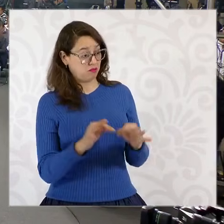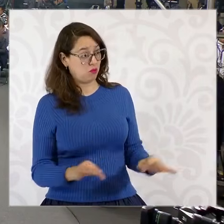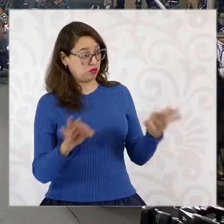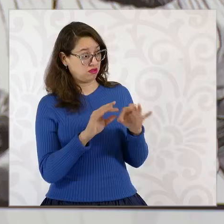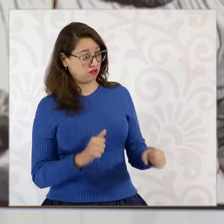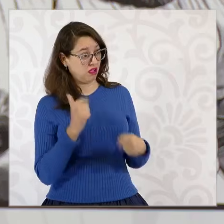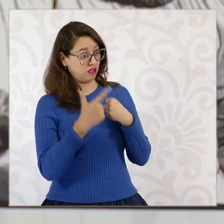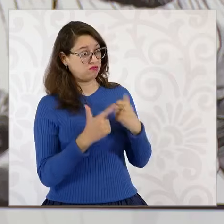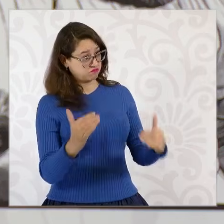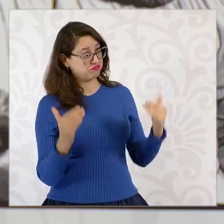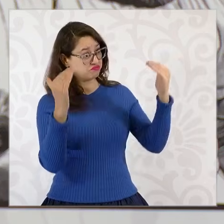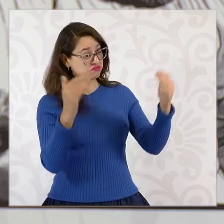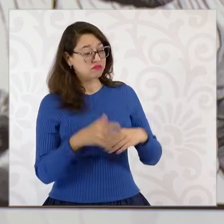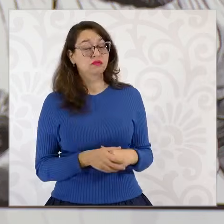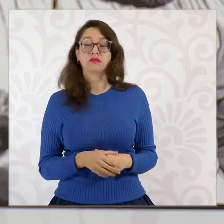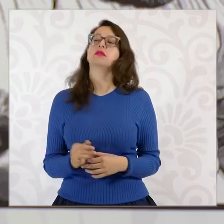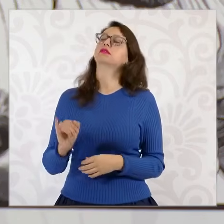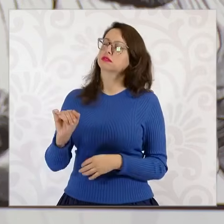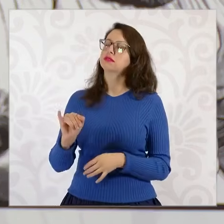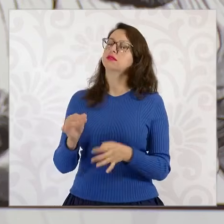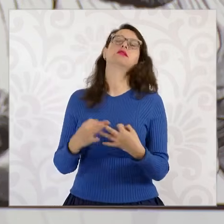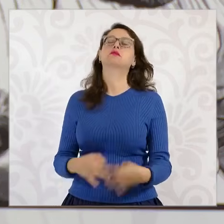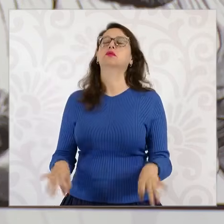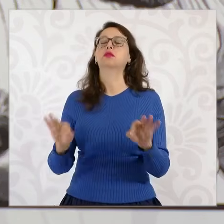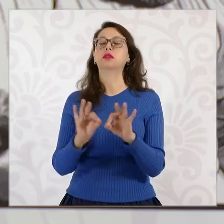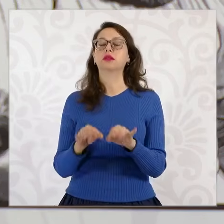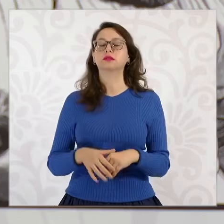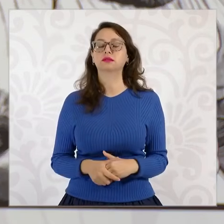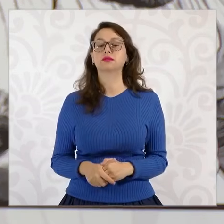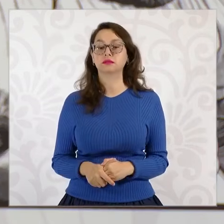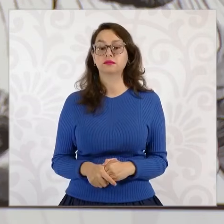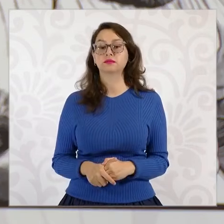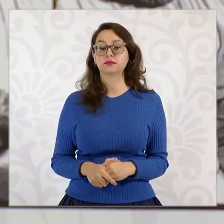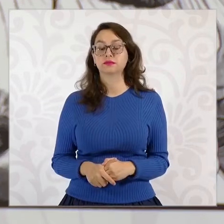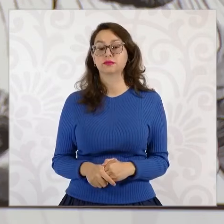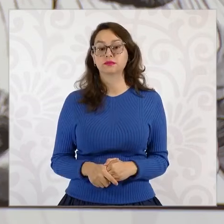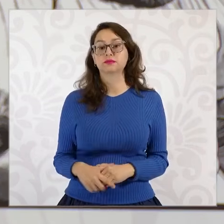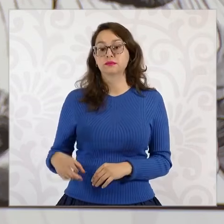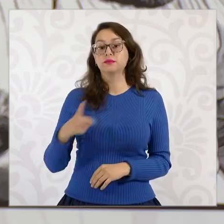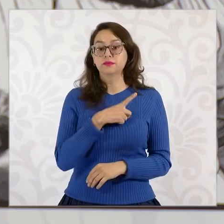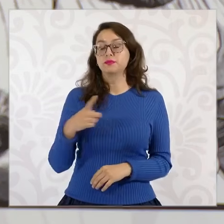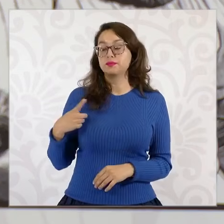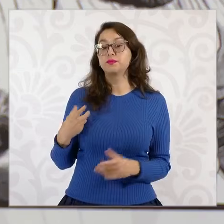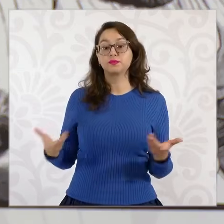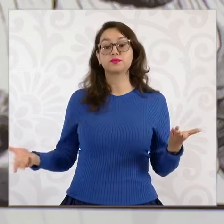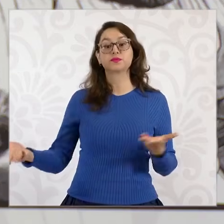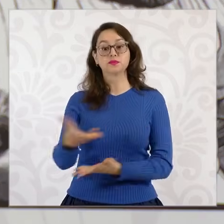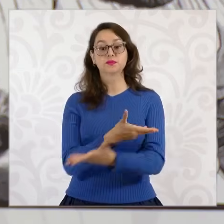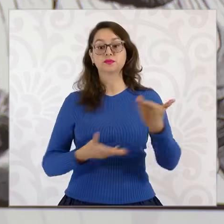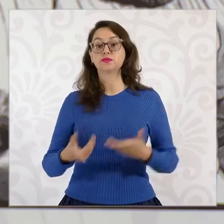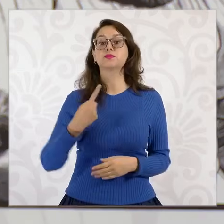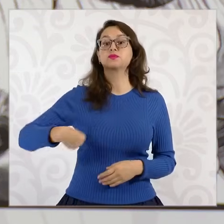Pues es importante para que se conozca esta